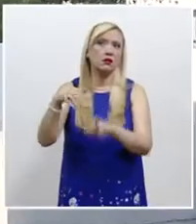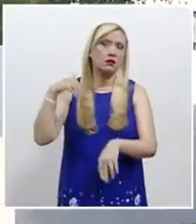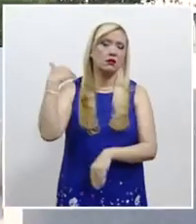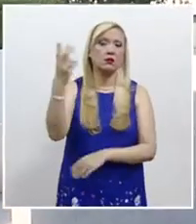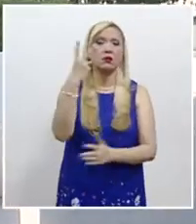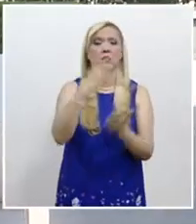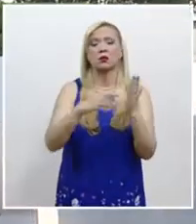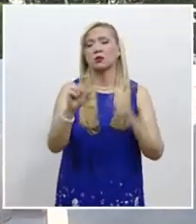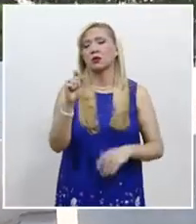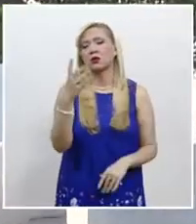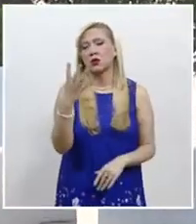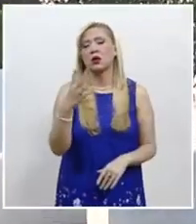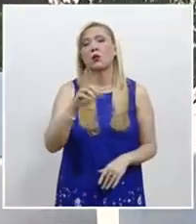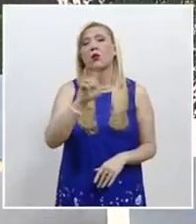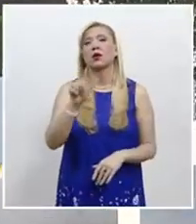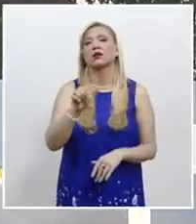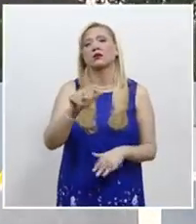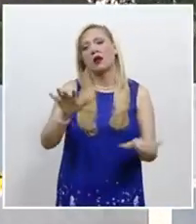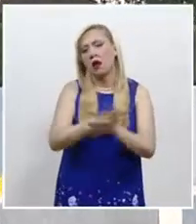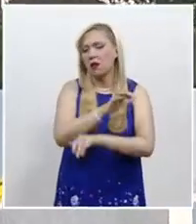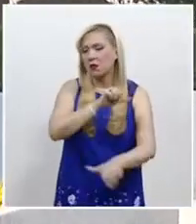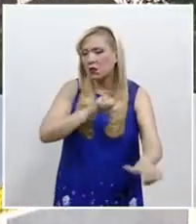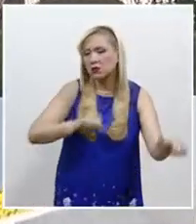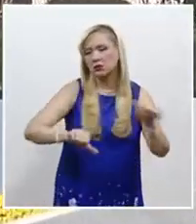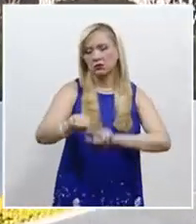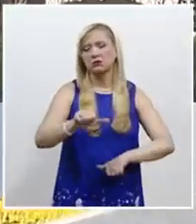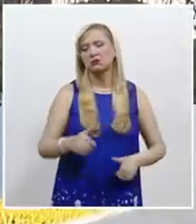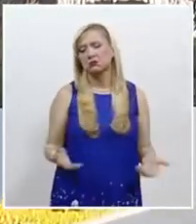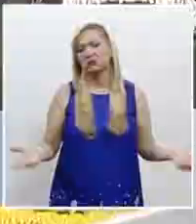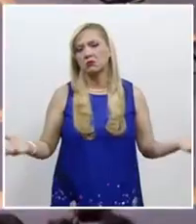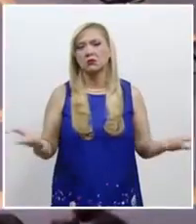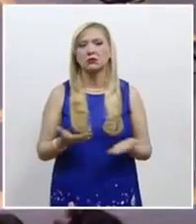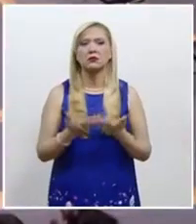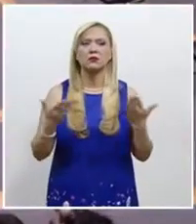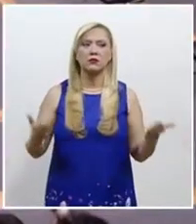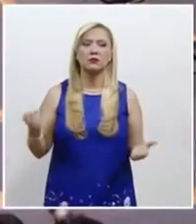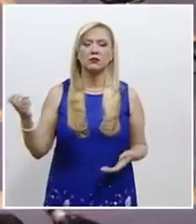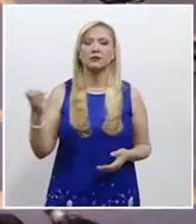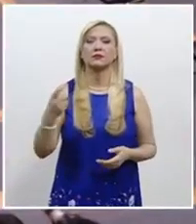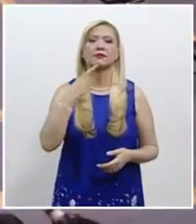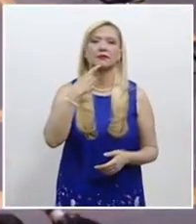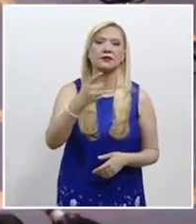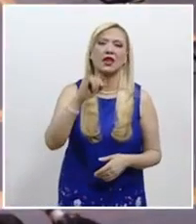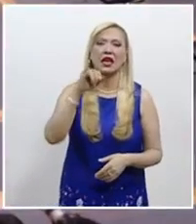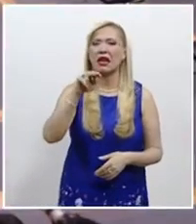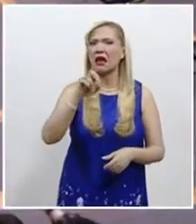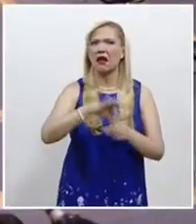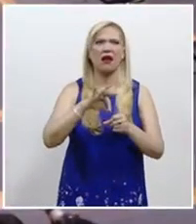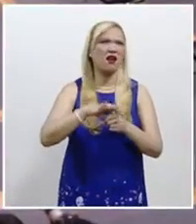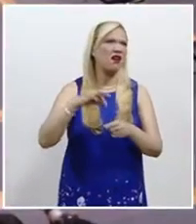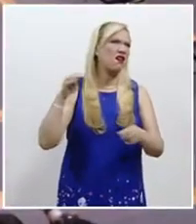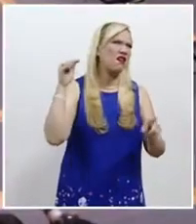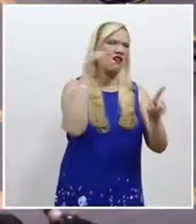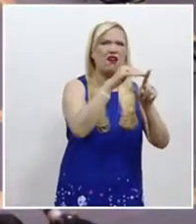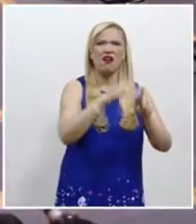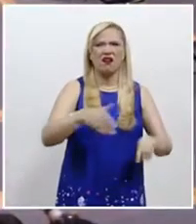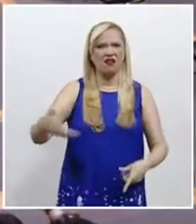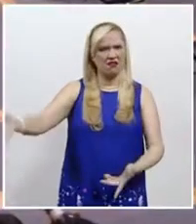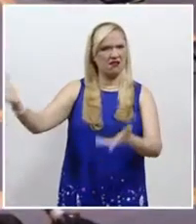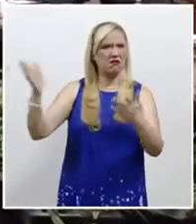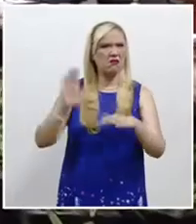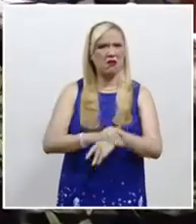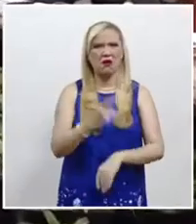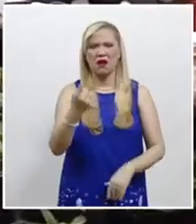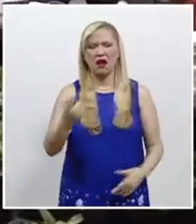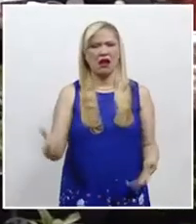Valdés, quien propuso revocar la resolución del Instituto Nacional Electoral en la que declaró la invalidez de dichas modificaciones